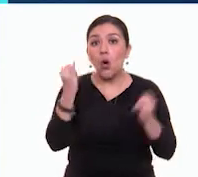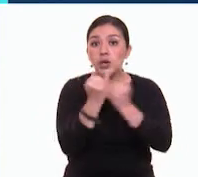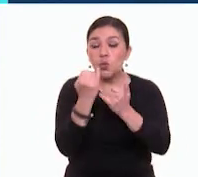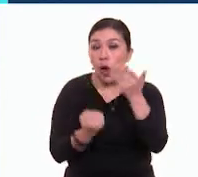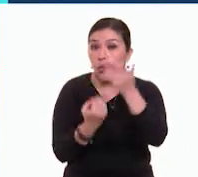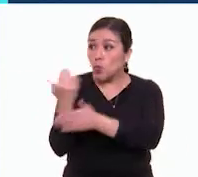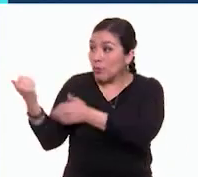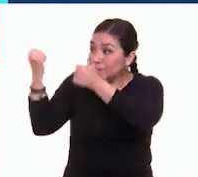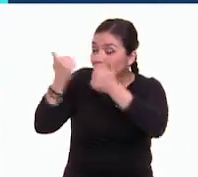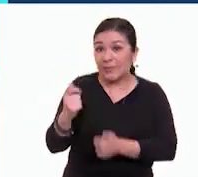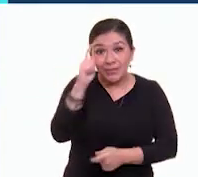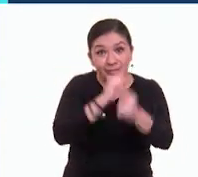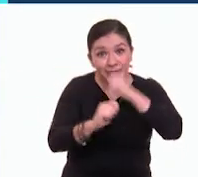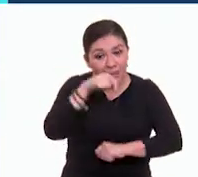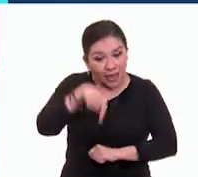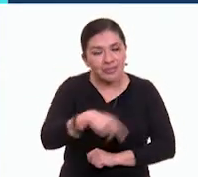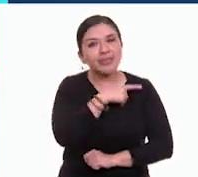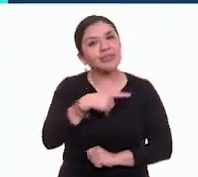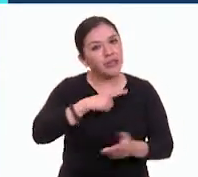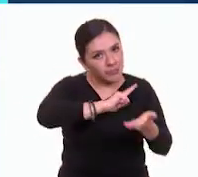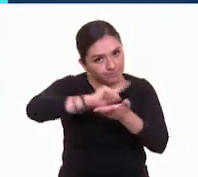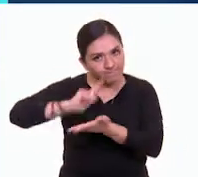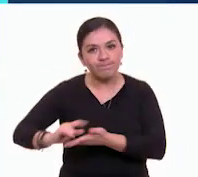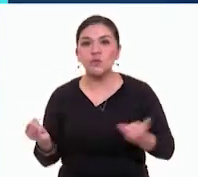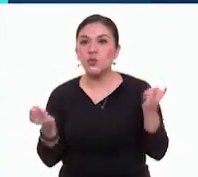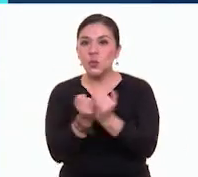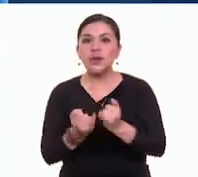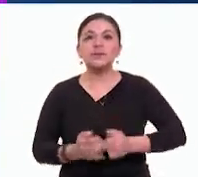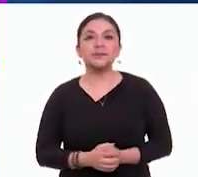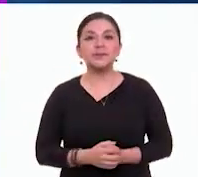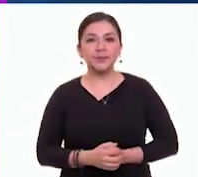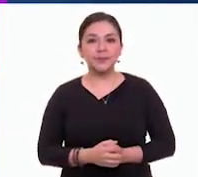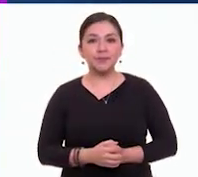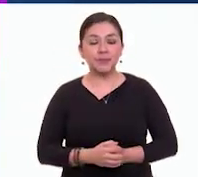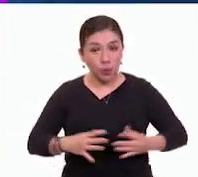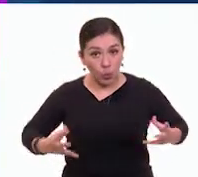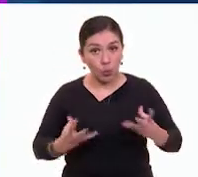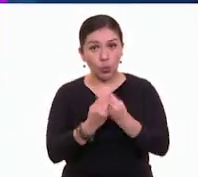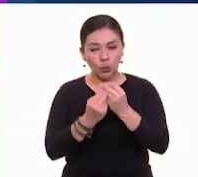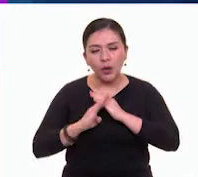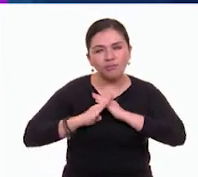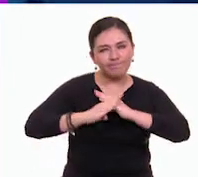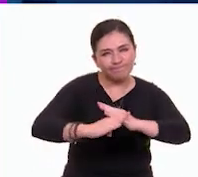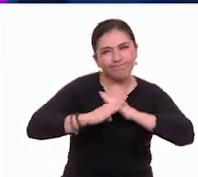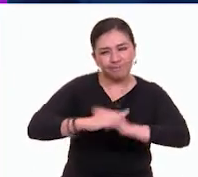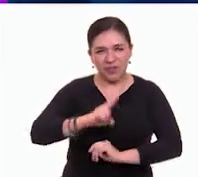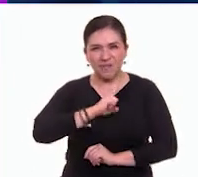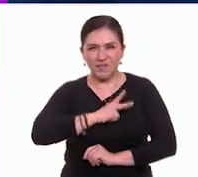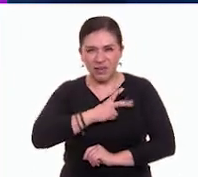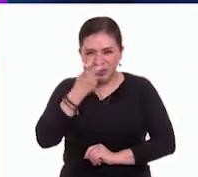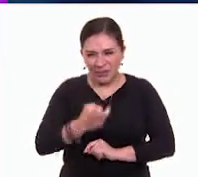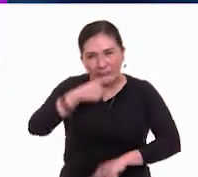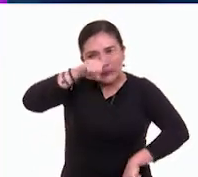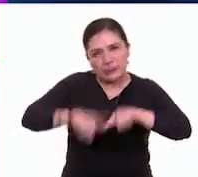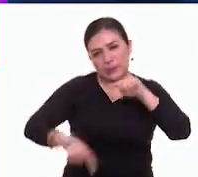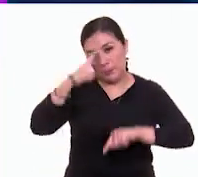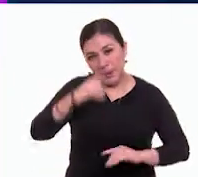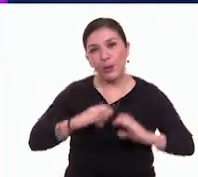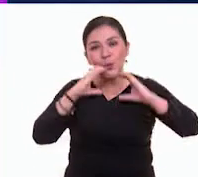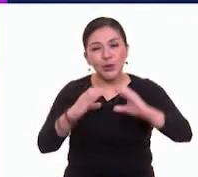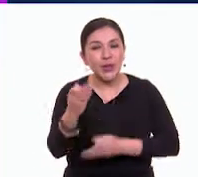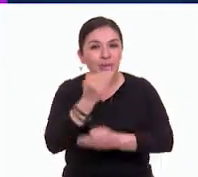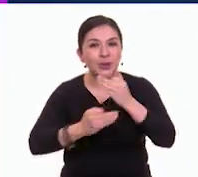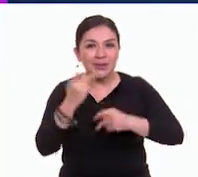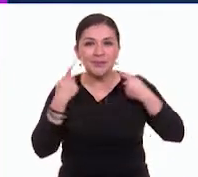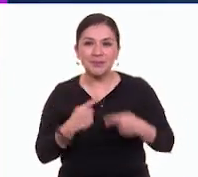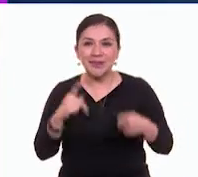las cosas que compres en la tienda o en el supermercado. Sigamos luchando juntos contra este virus, cuidándonos los